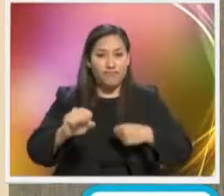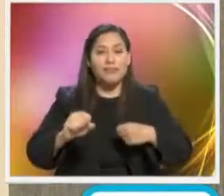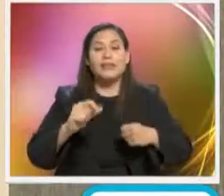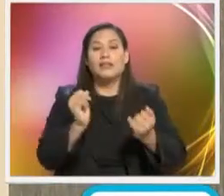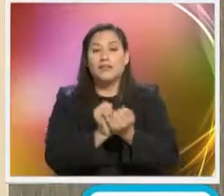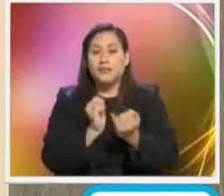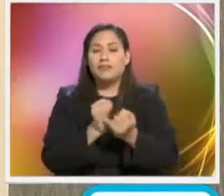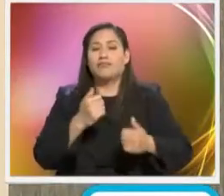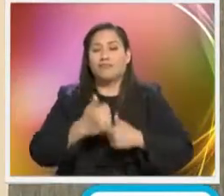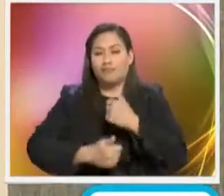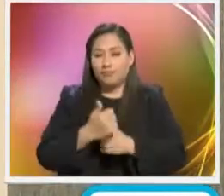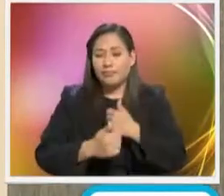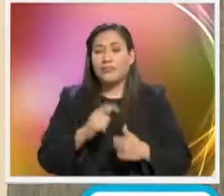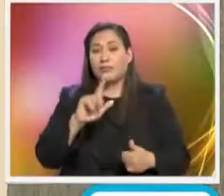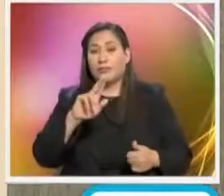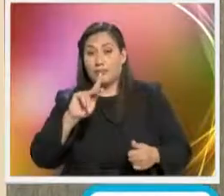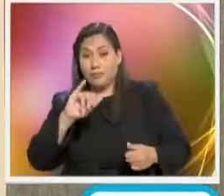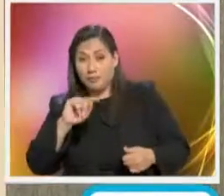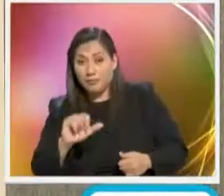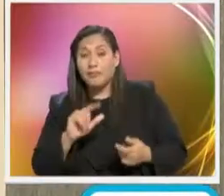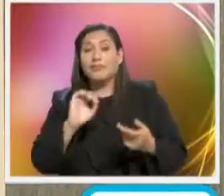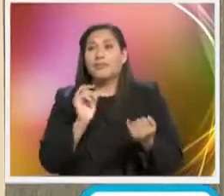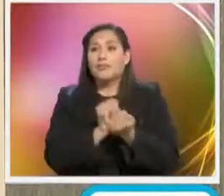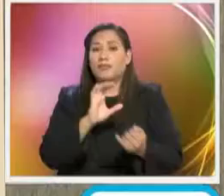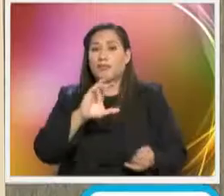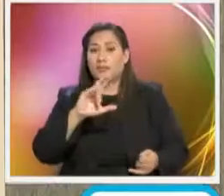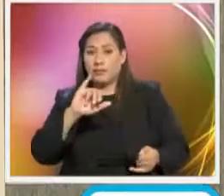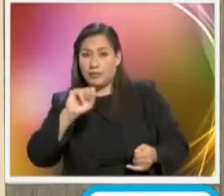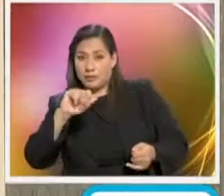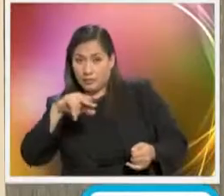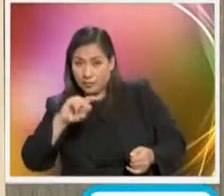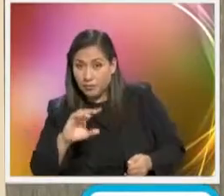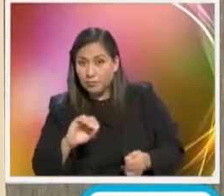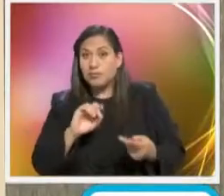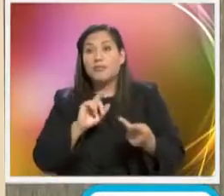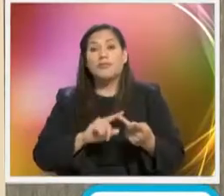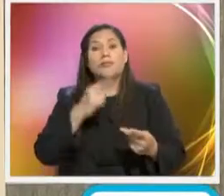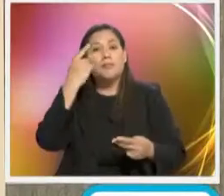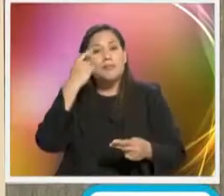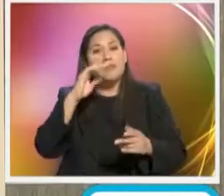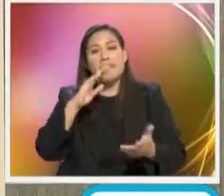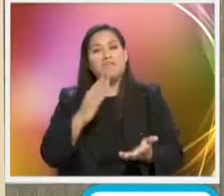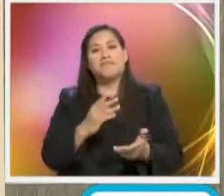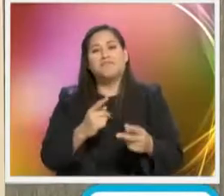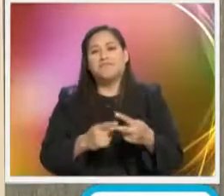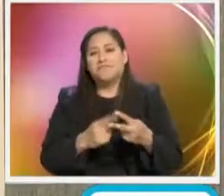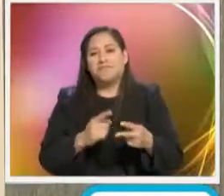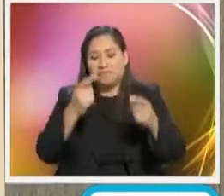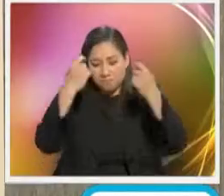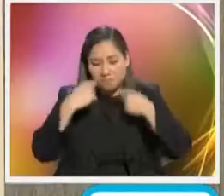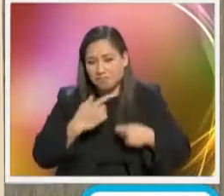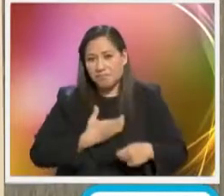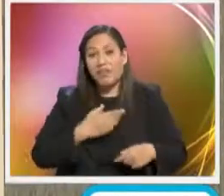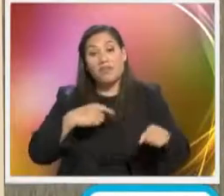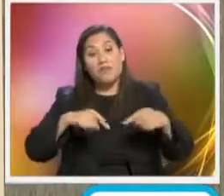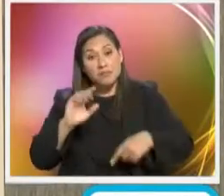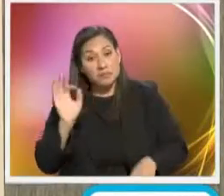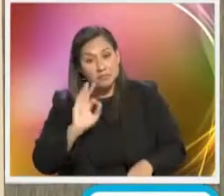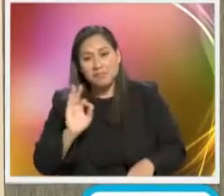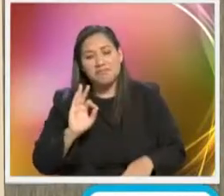atletismo con Lupita González, o puede ser con Crisanto Grajales, y de ahí párale de contar. A lo mejor el fútbol, pero de ahí ya